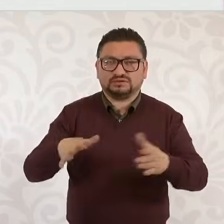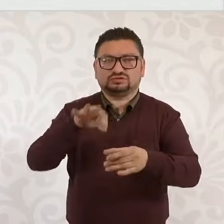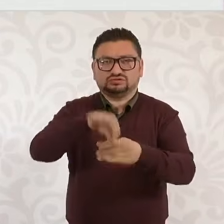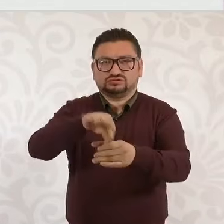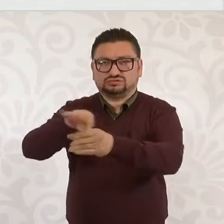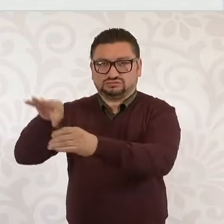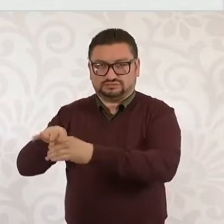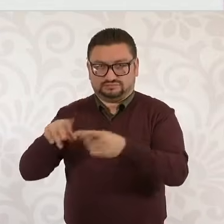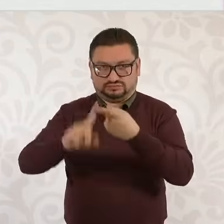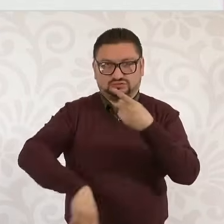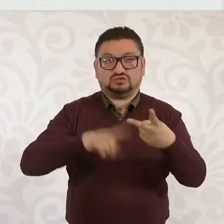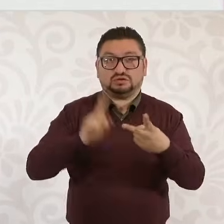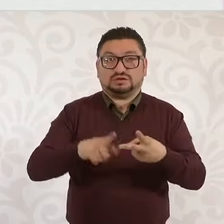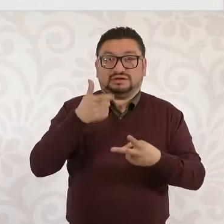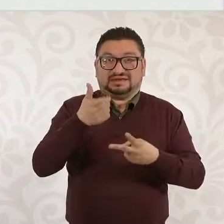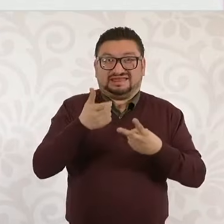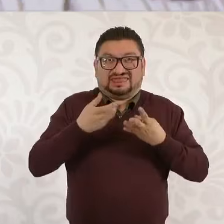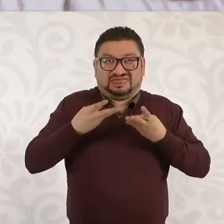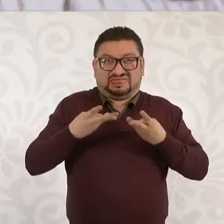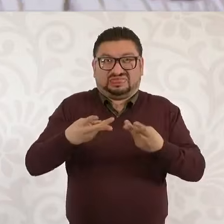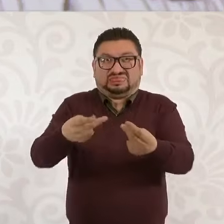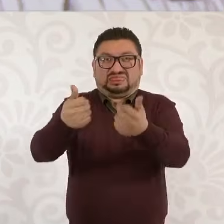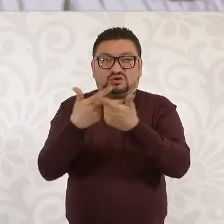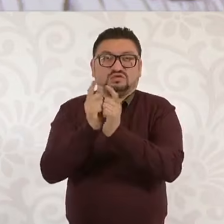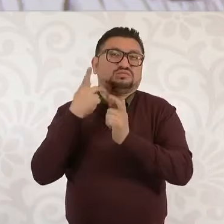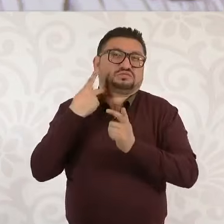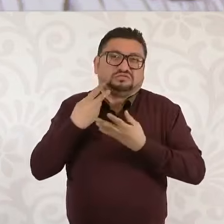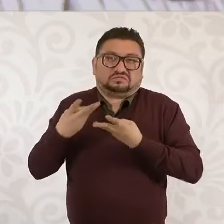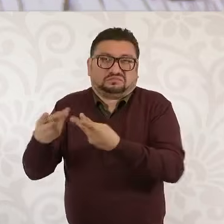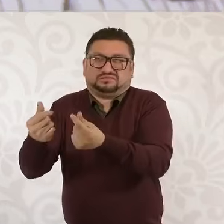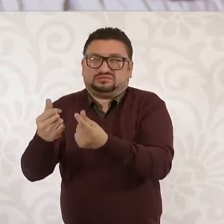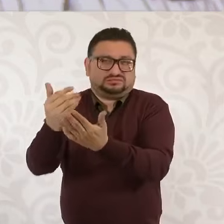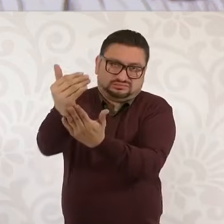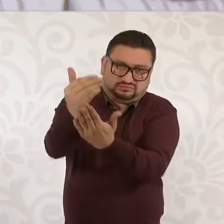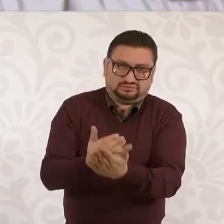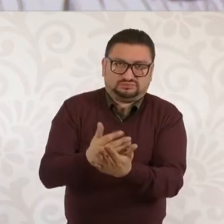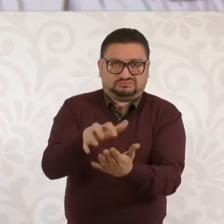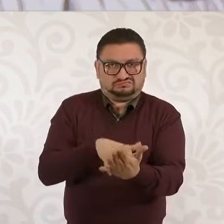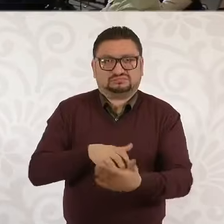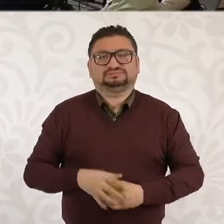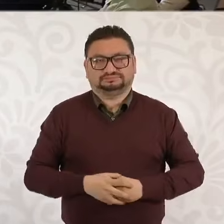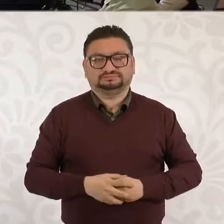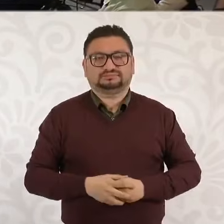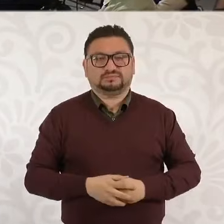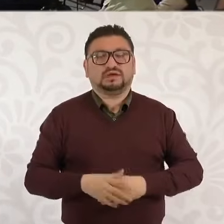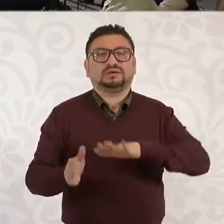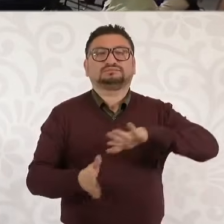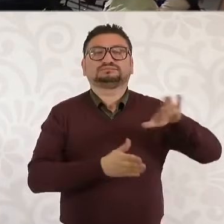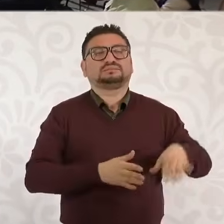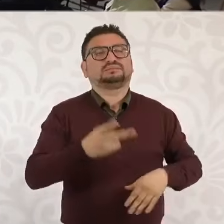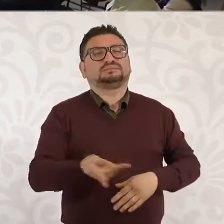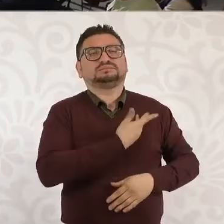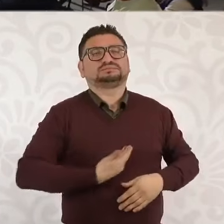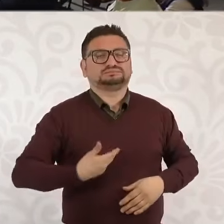se reduzca el costo de las elecciones y de los partidos al pueblo. Presidenta, en otro tema, ayer